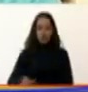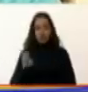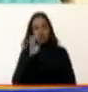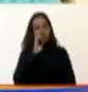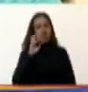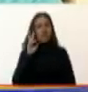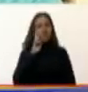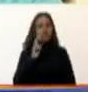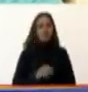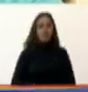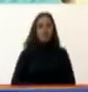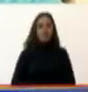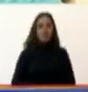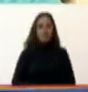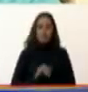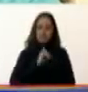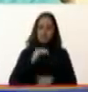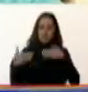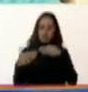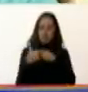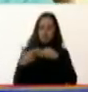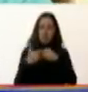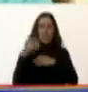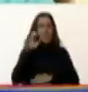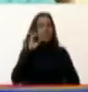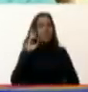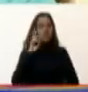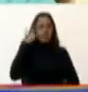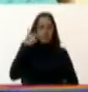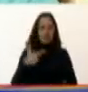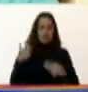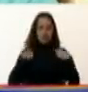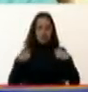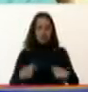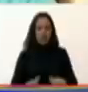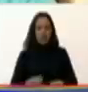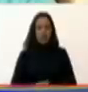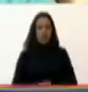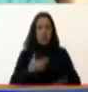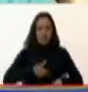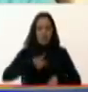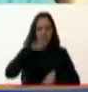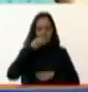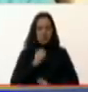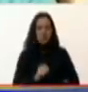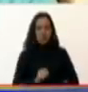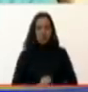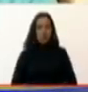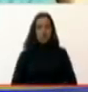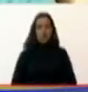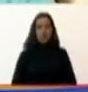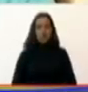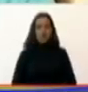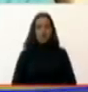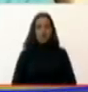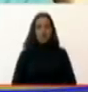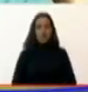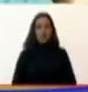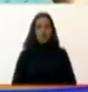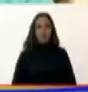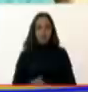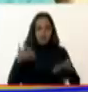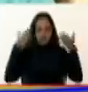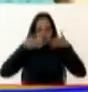campaña personal contra Evo como ser humano. De odio, estímulo del odio, de